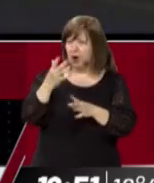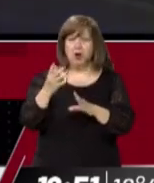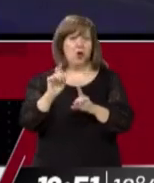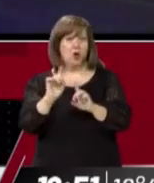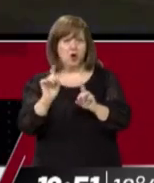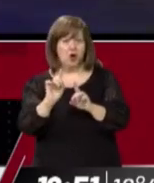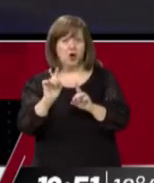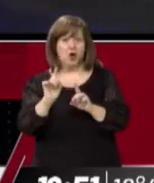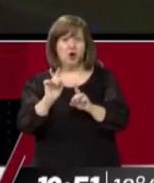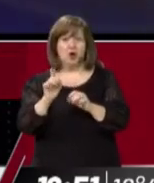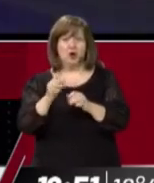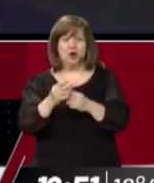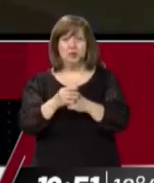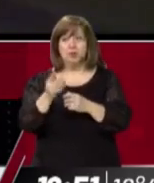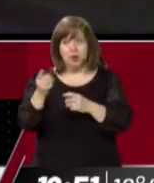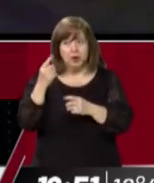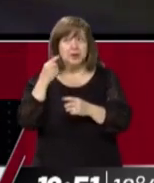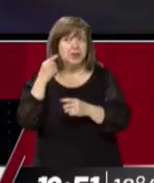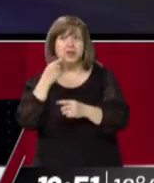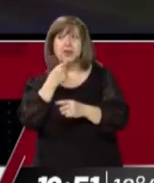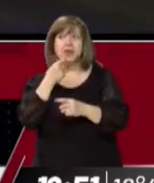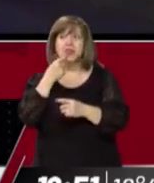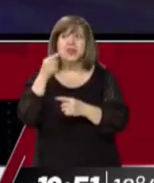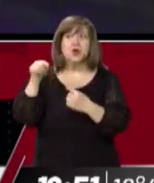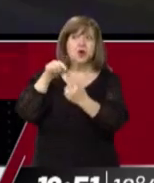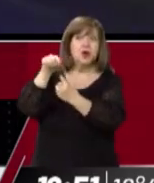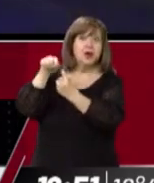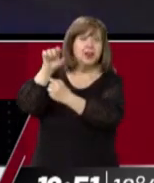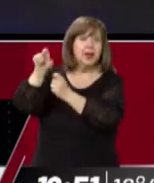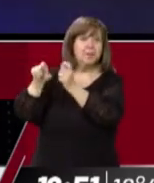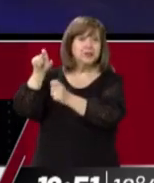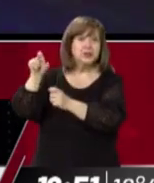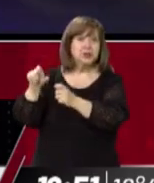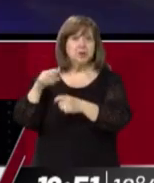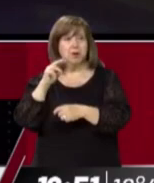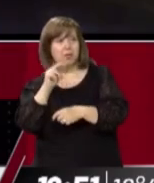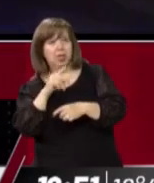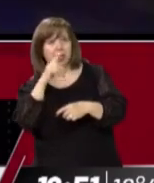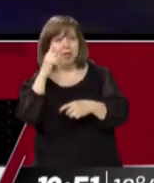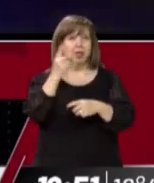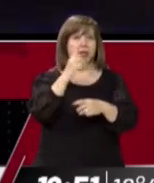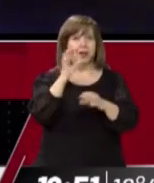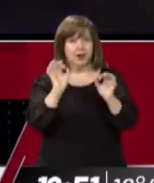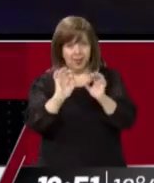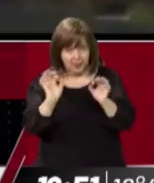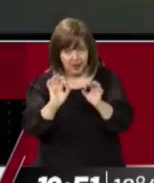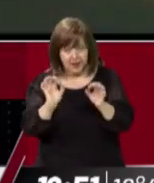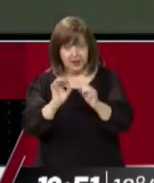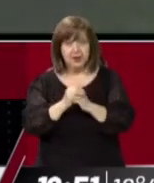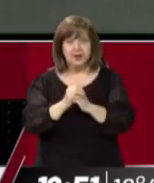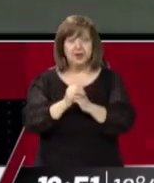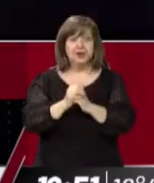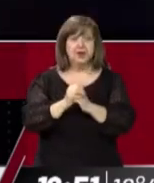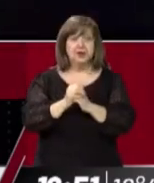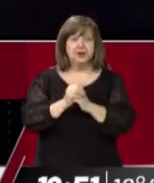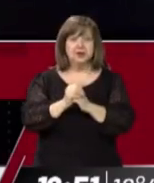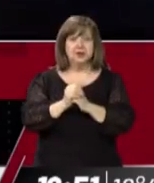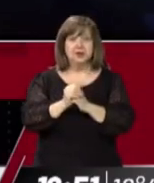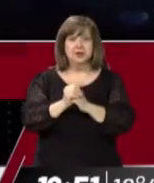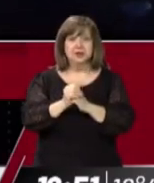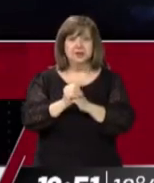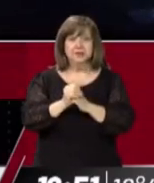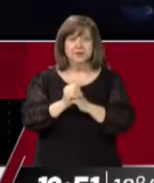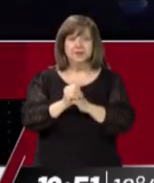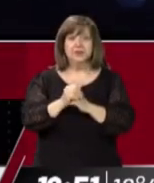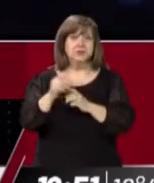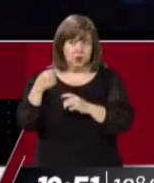si bien ya le han hecho dosaje y todo, no es que por ejemplo se viera visiblemente alcoholizado, sino que simplemente decía que no los había visto. No, prácticamente